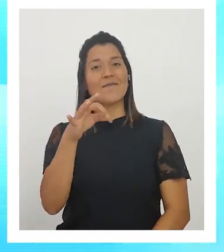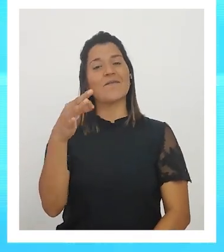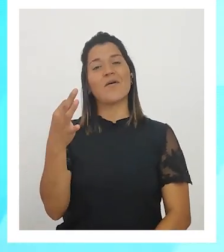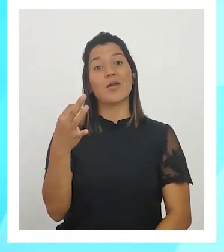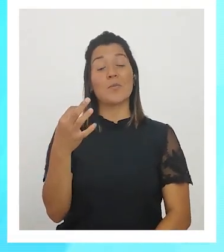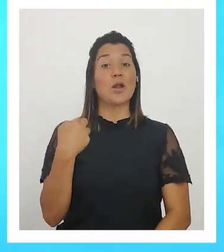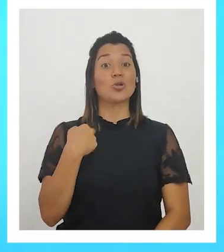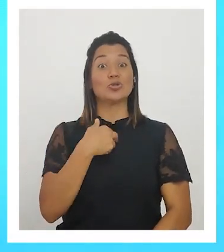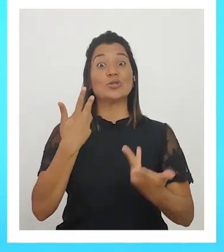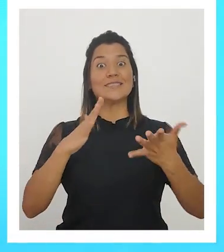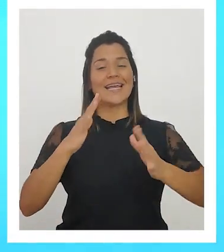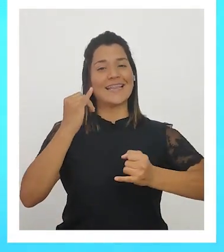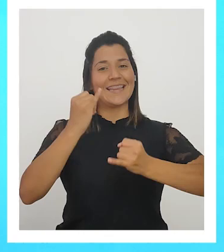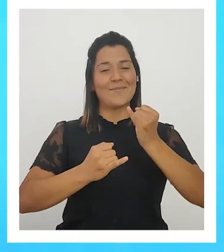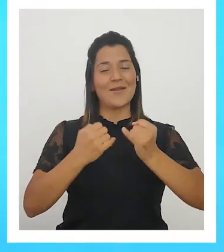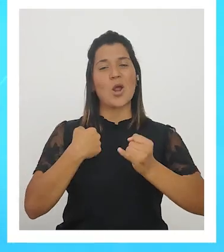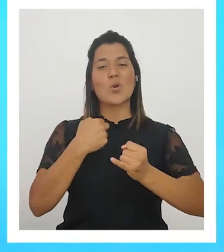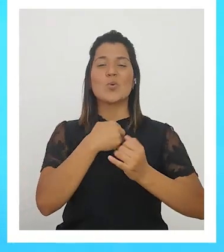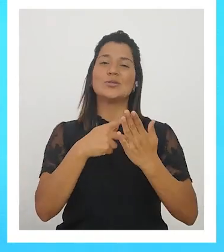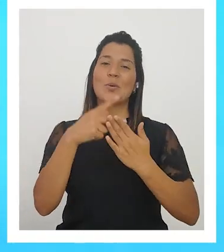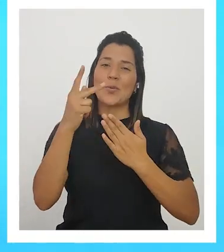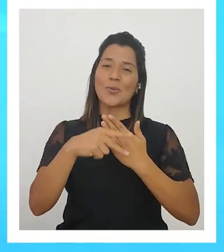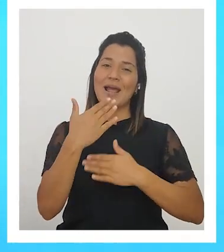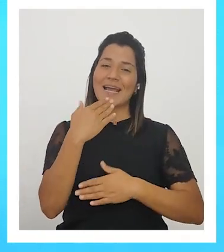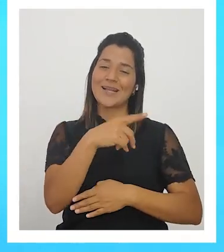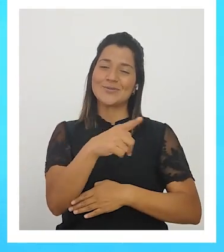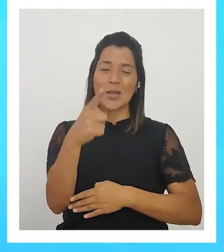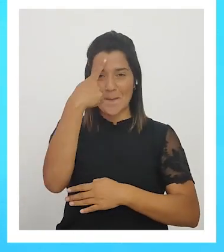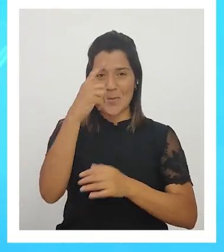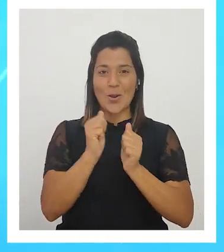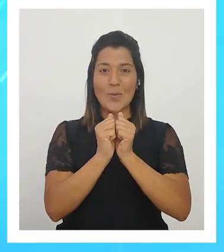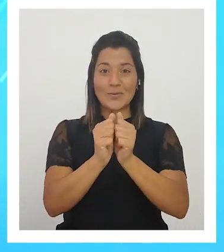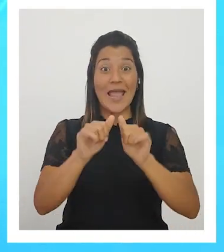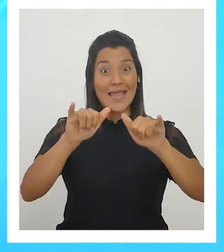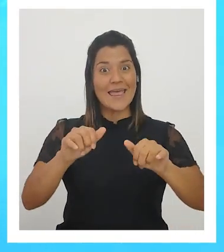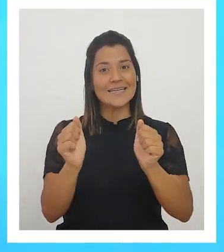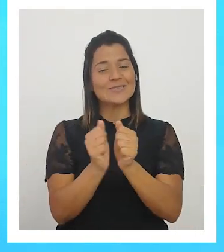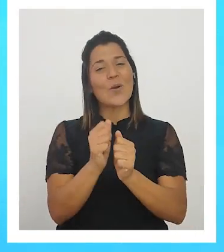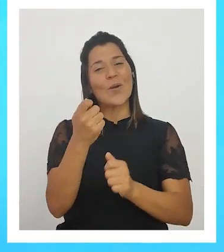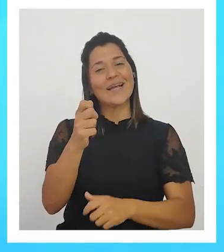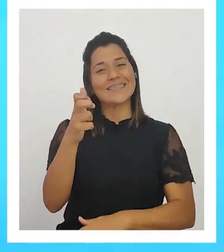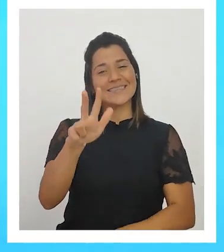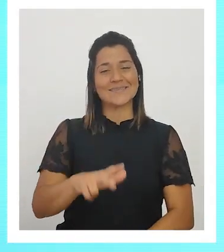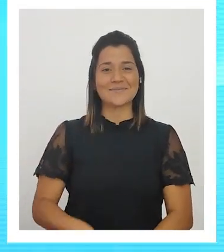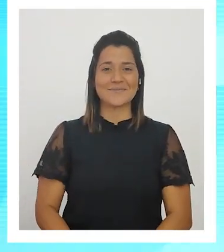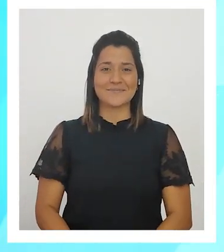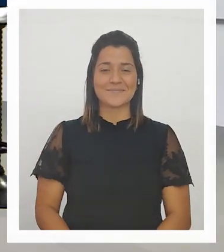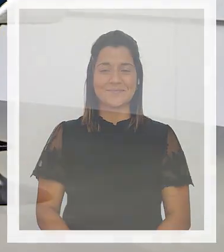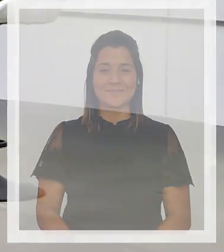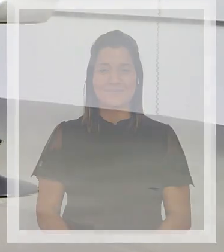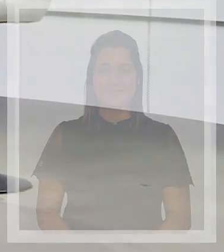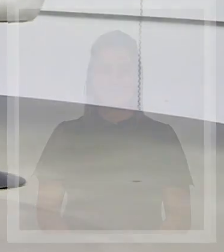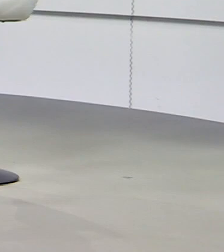manera finalizamos nuestro programa. Gracias por su compañía y quédese con la programación de su Canal 13.